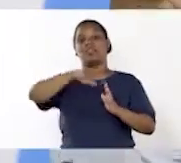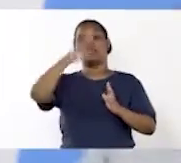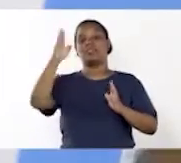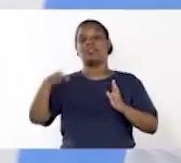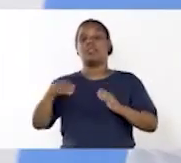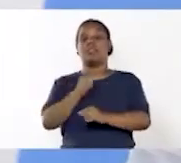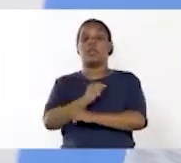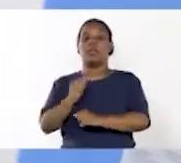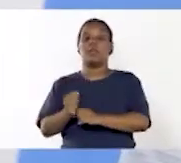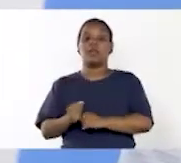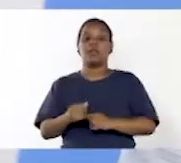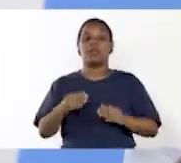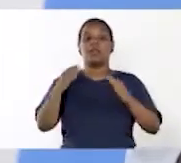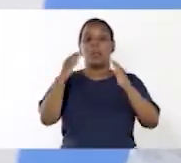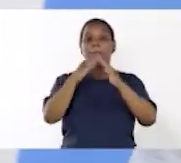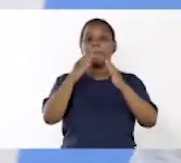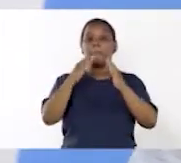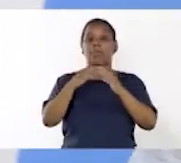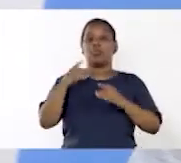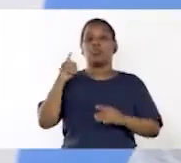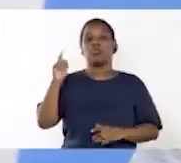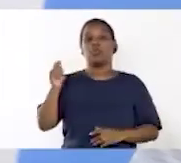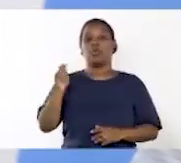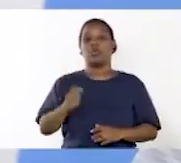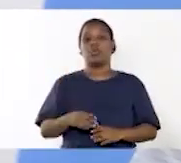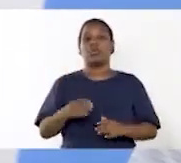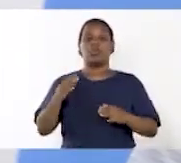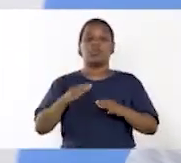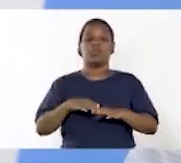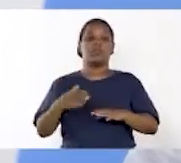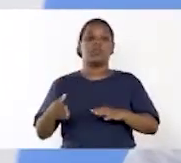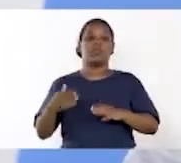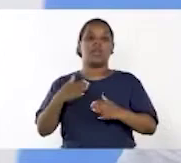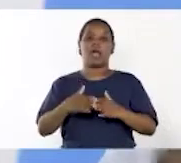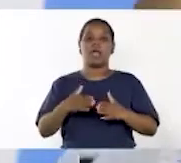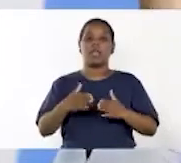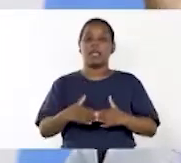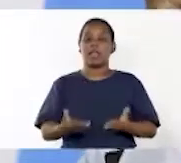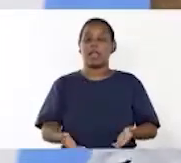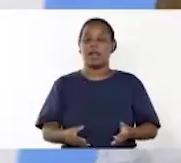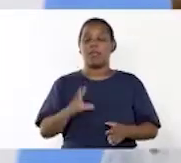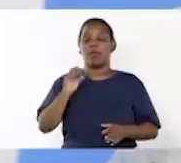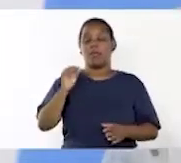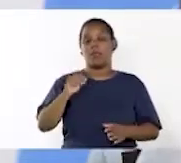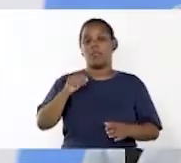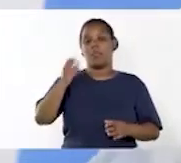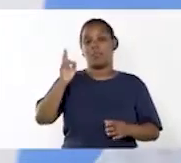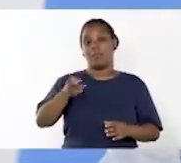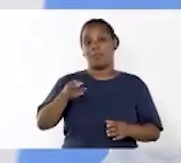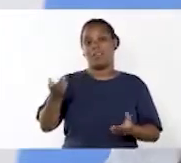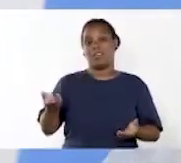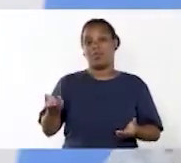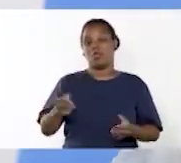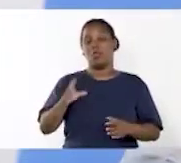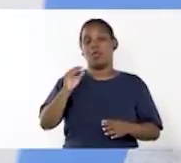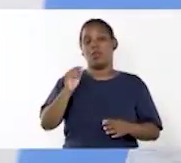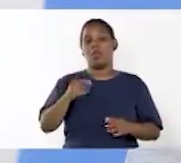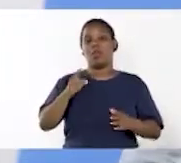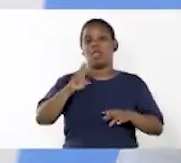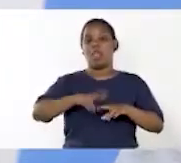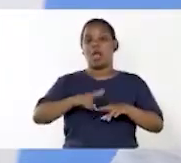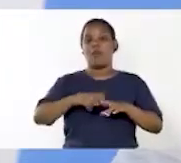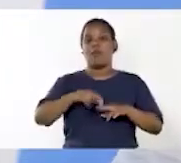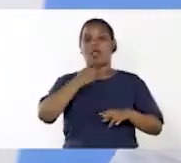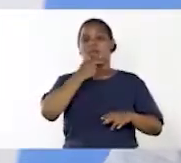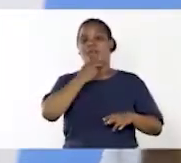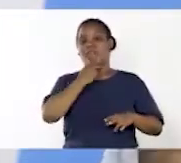Tulquino, desembarco del Granma. Cuando hablamos de Patrimonio Mundial, hablamos de La Habana Vieja, hablamos del Valle de los Ingenios, tocar